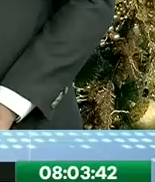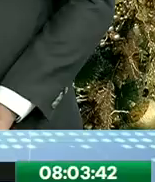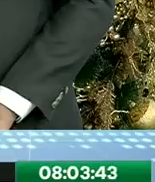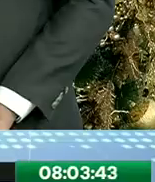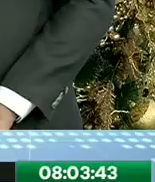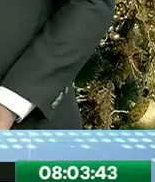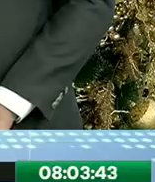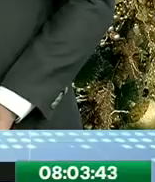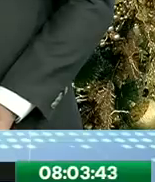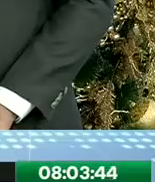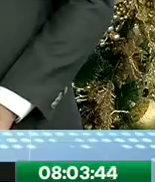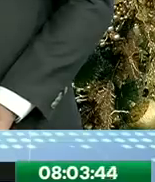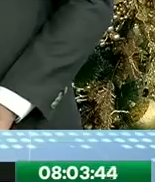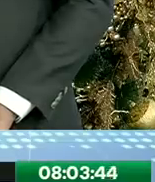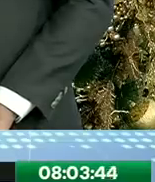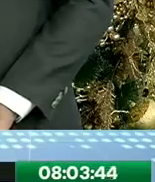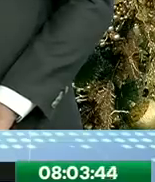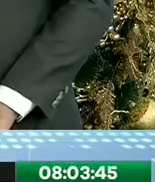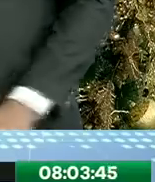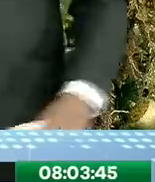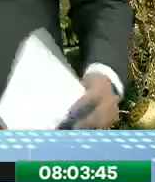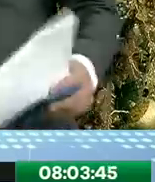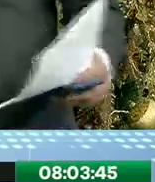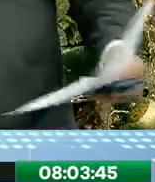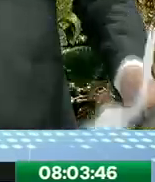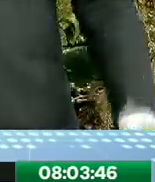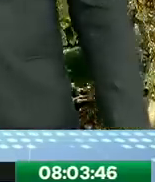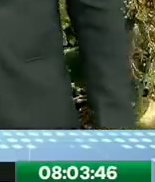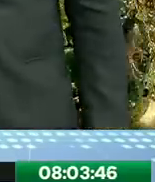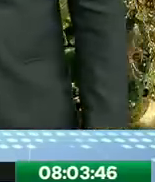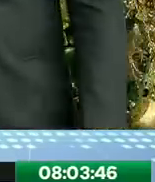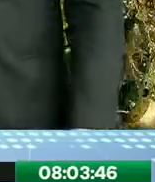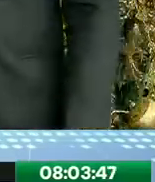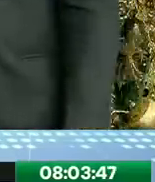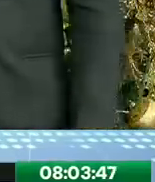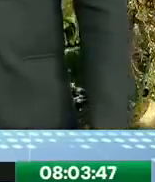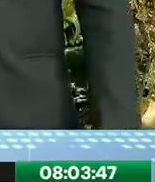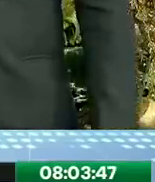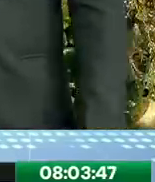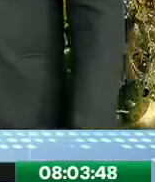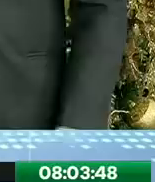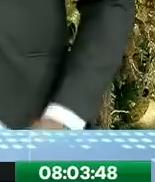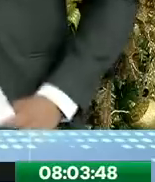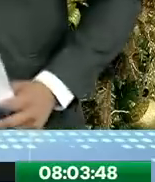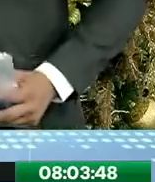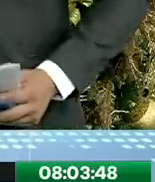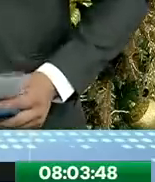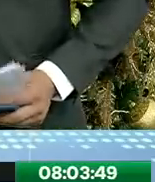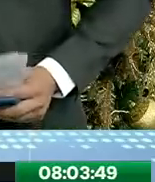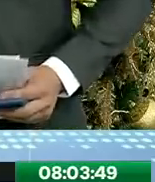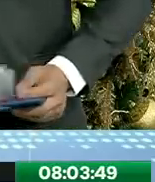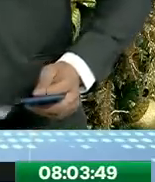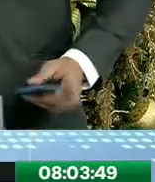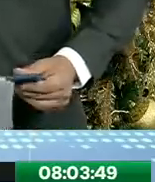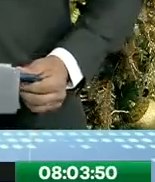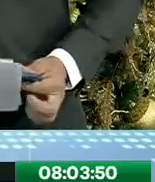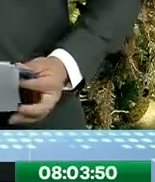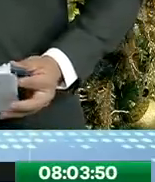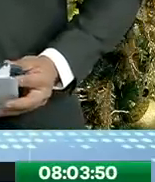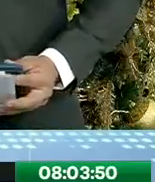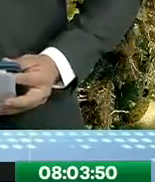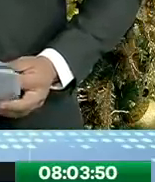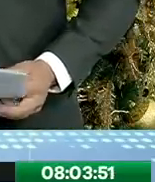la hinchada no está en el sol. Pero por supuesto, pues es una exposición terrible. Todos, árbitros, asistentes, gente que